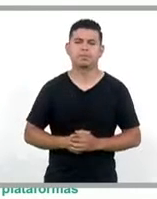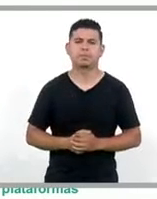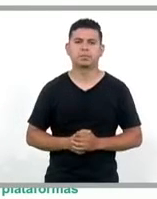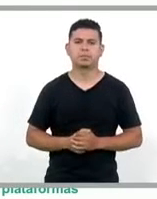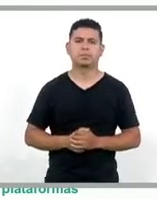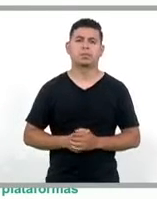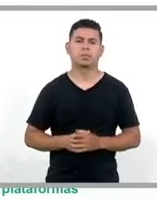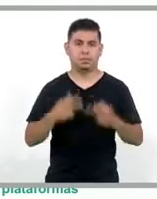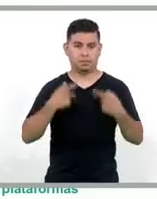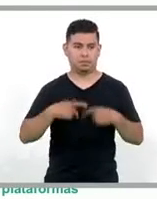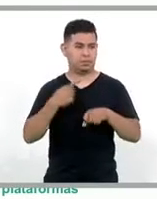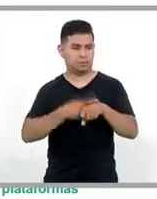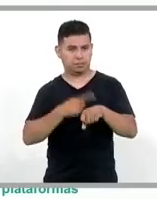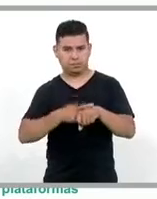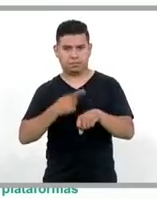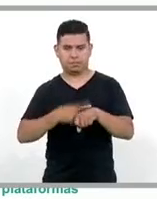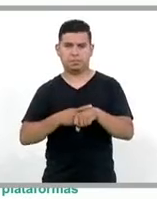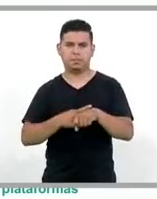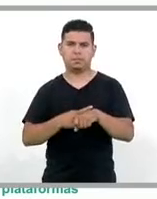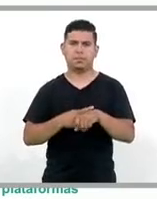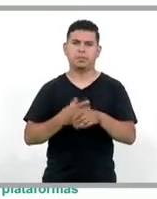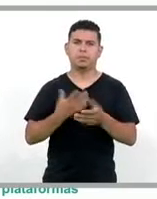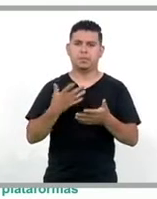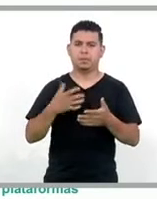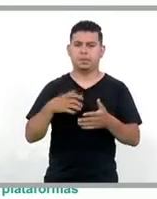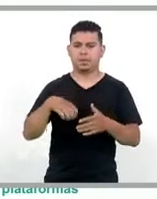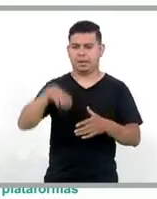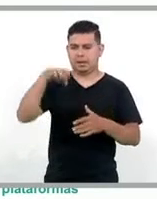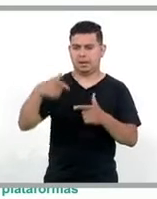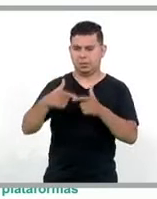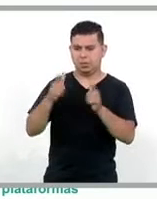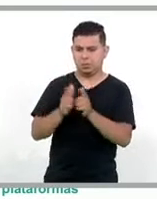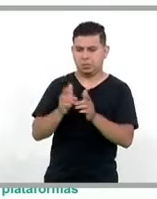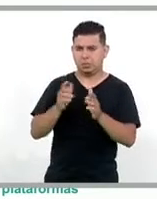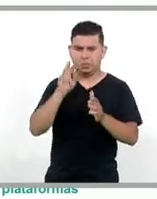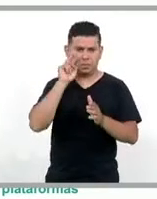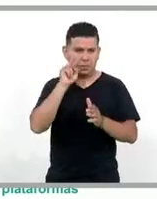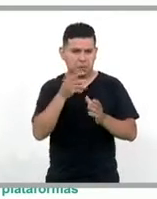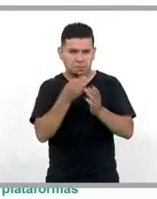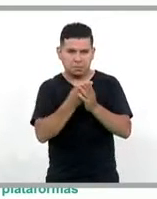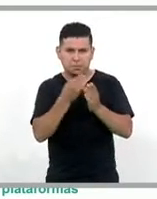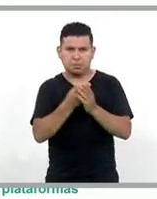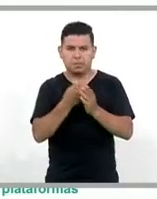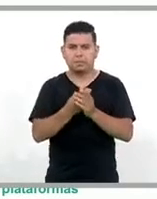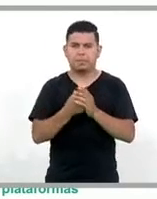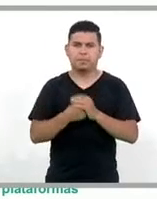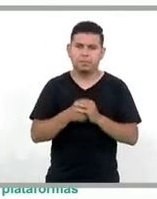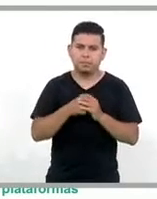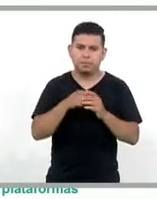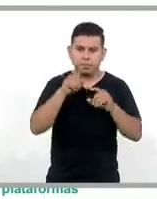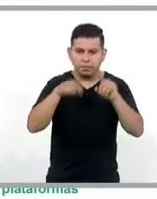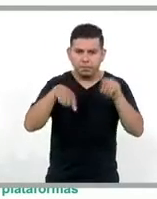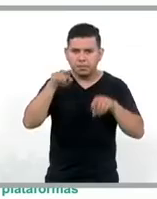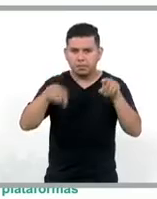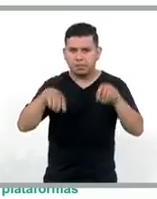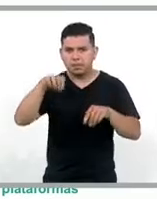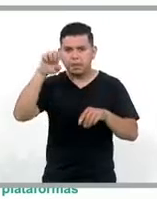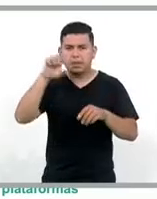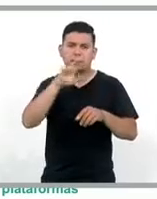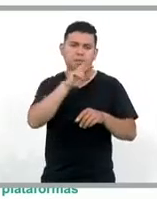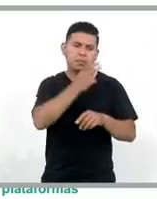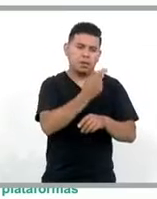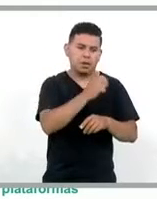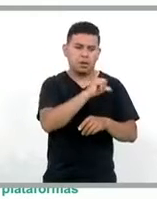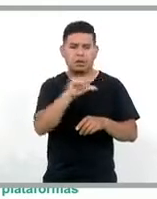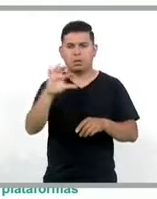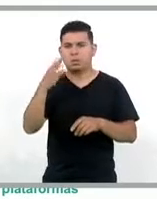casos confirmados por grupos de edad observamos que en el rango de edad de 25 a 44